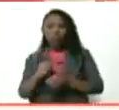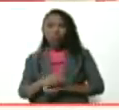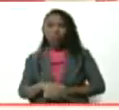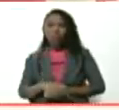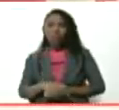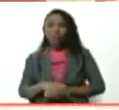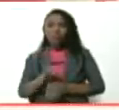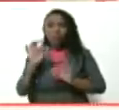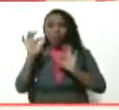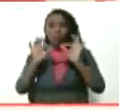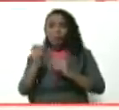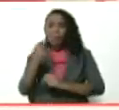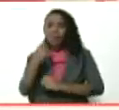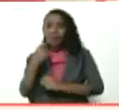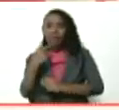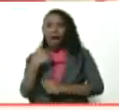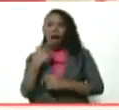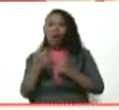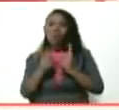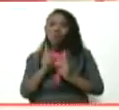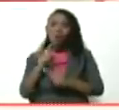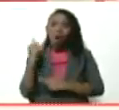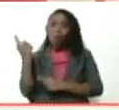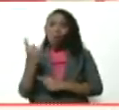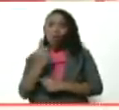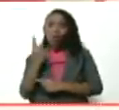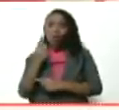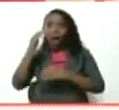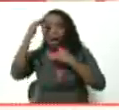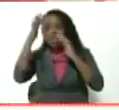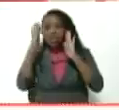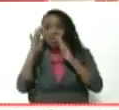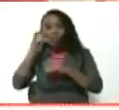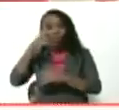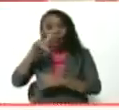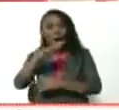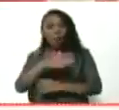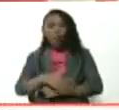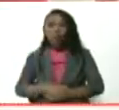Las medicinas para los que tienen ambulatorio, para atender al pueblo.